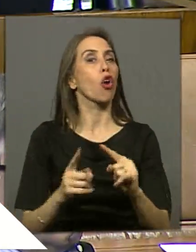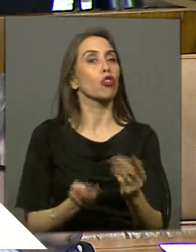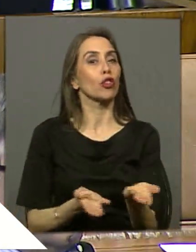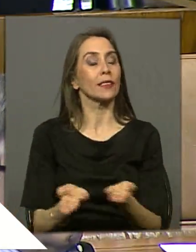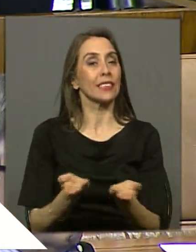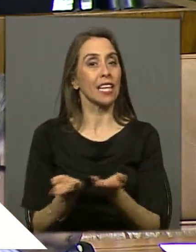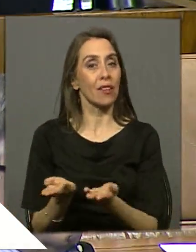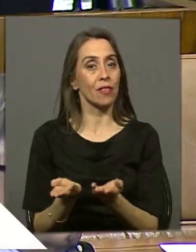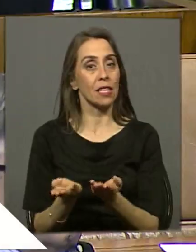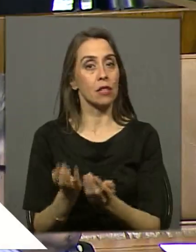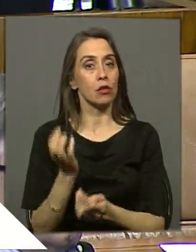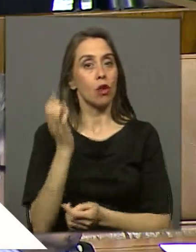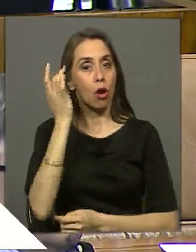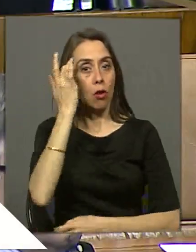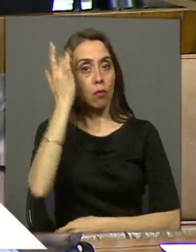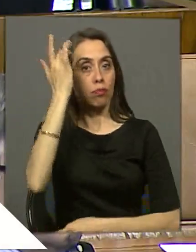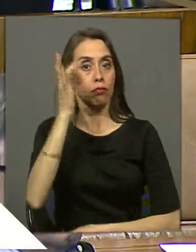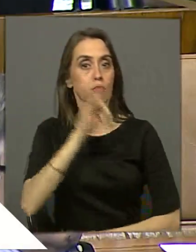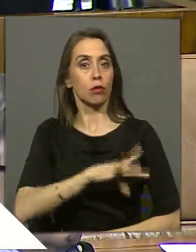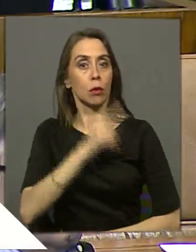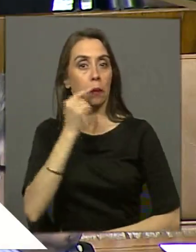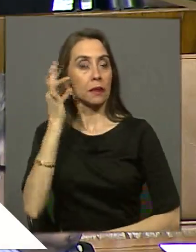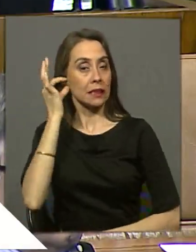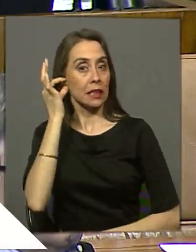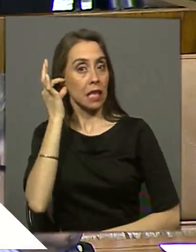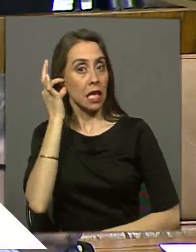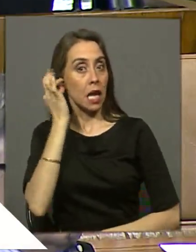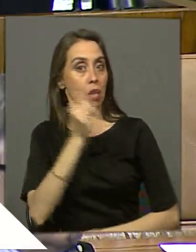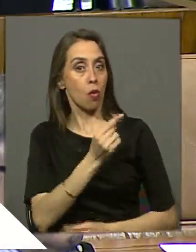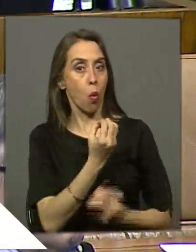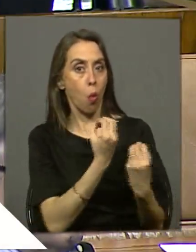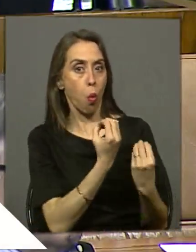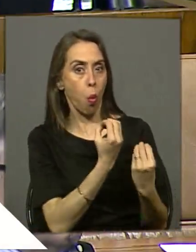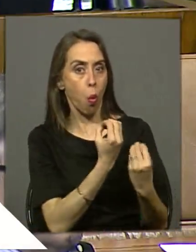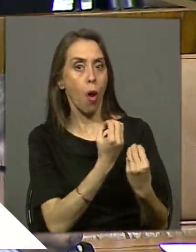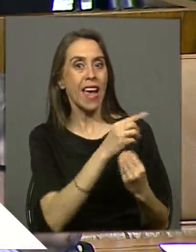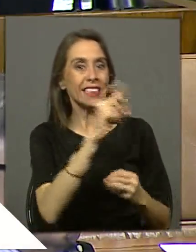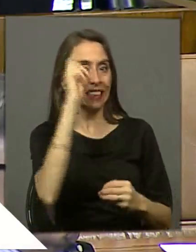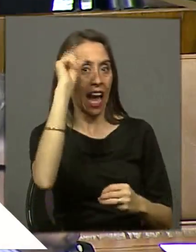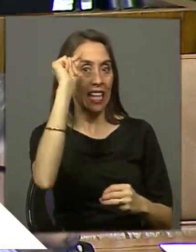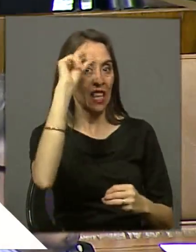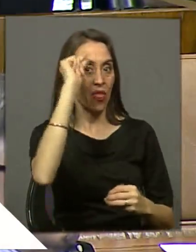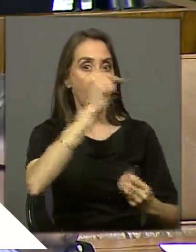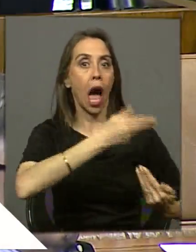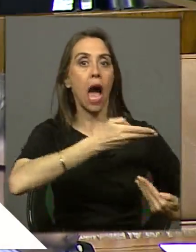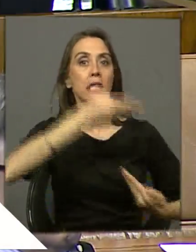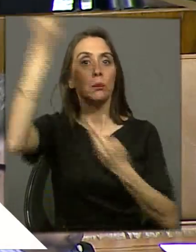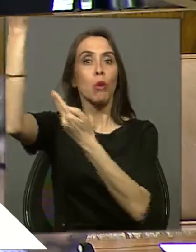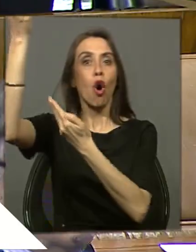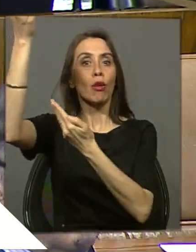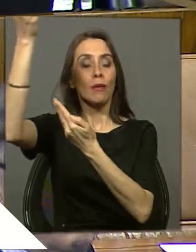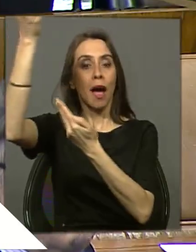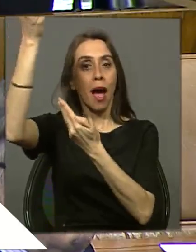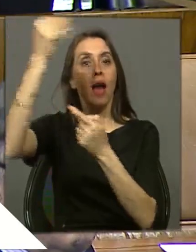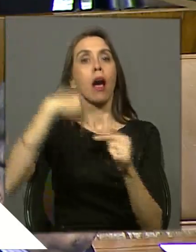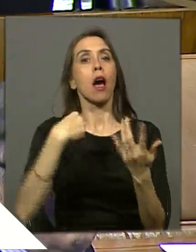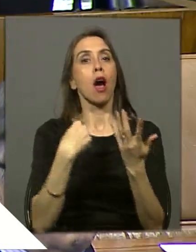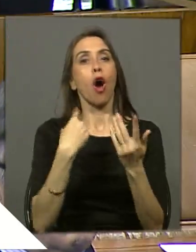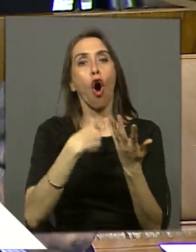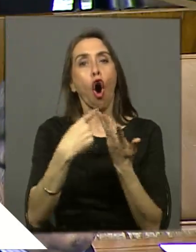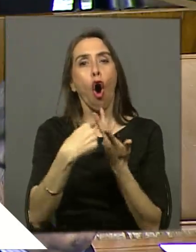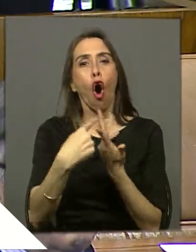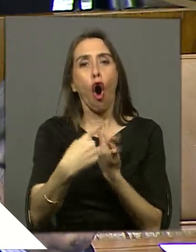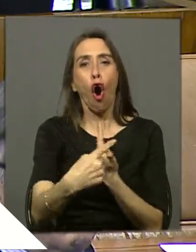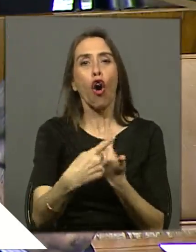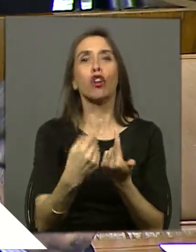alguna forma la inteligencia de la chilena y los chilenos también la podemos exportar y podemos transformar esto en una diversificación también de